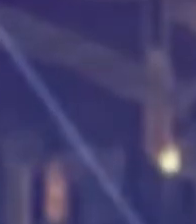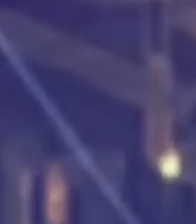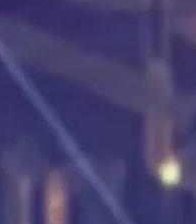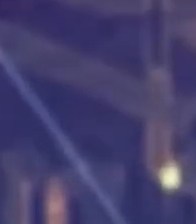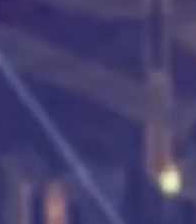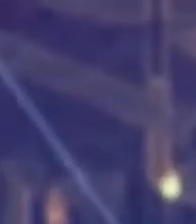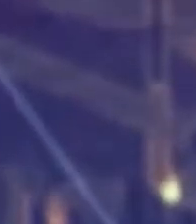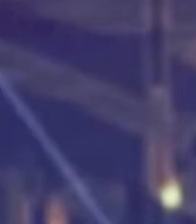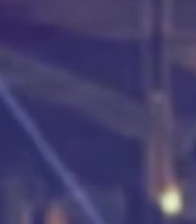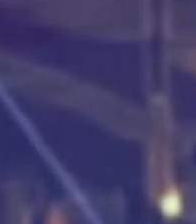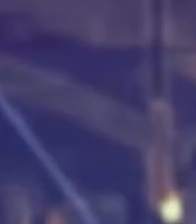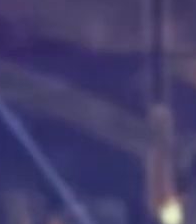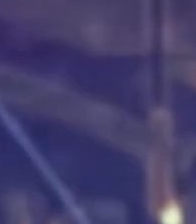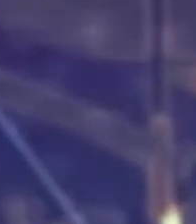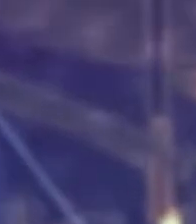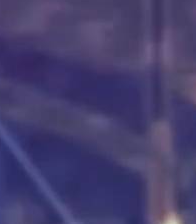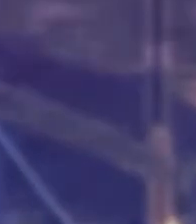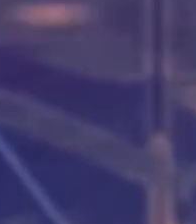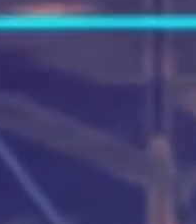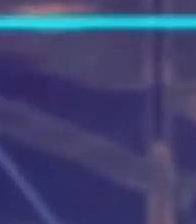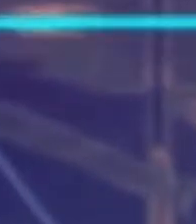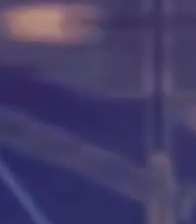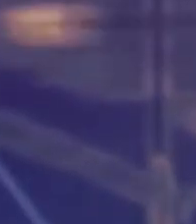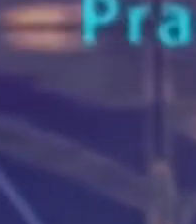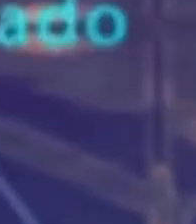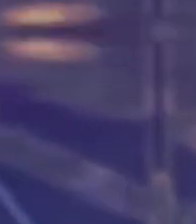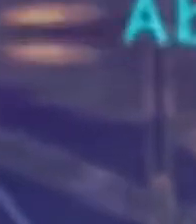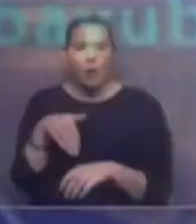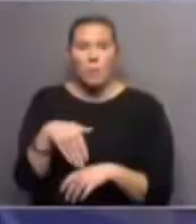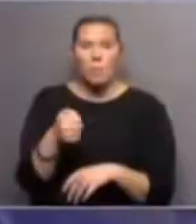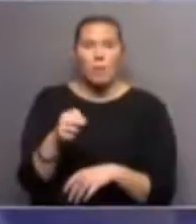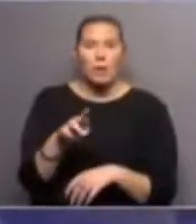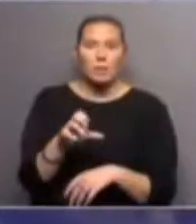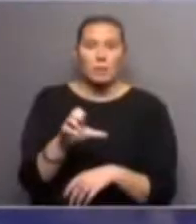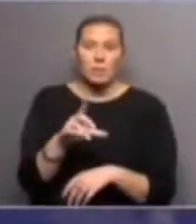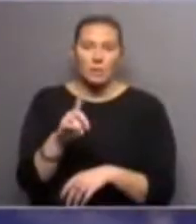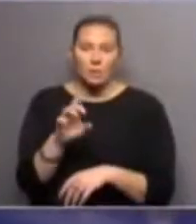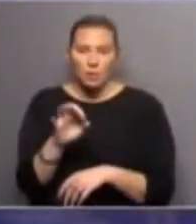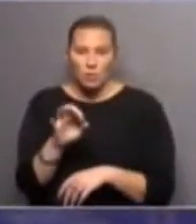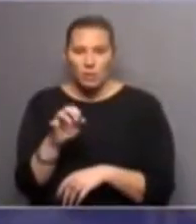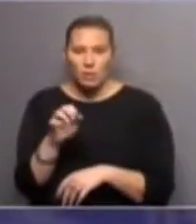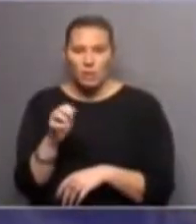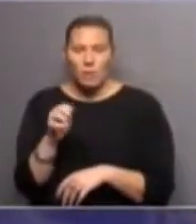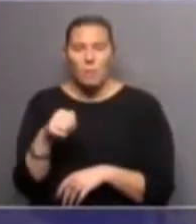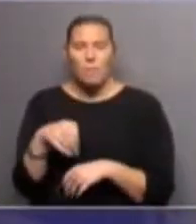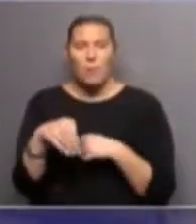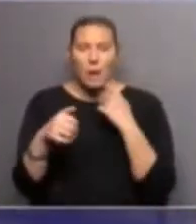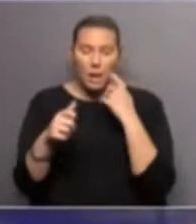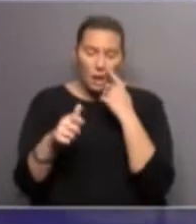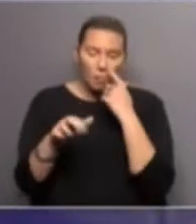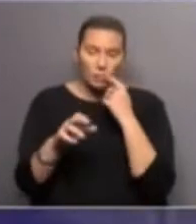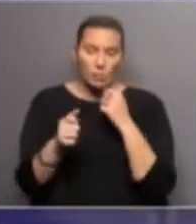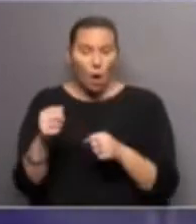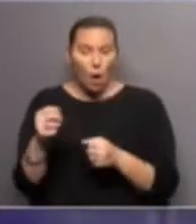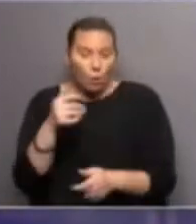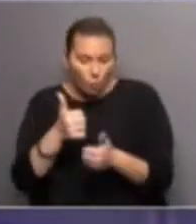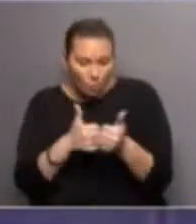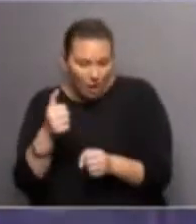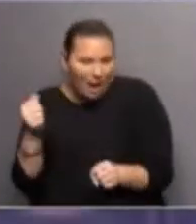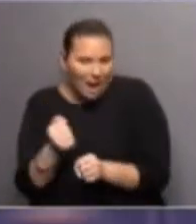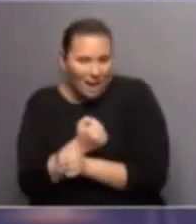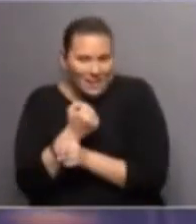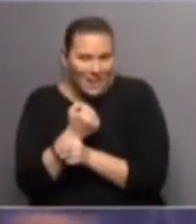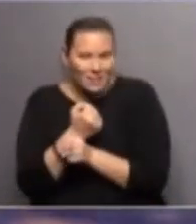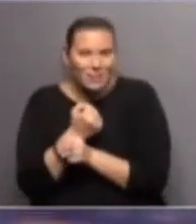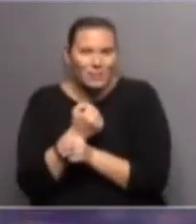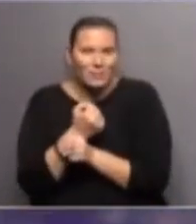Estaban viendo fragmentos de los videos con los que Marcelo Kirke y María Laura Larramendi concursaron y ganaron el